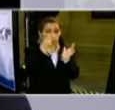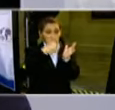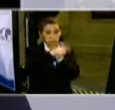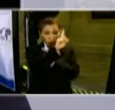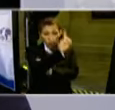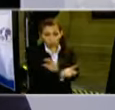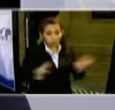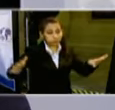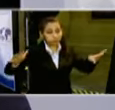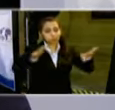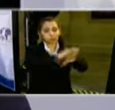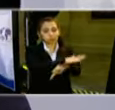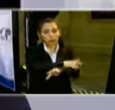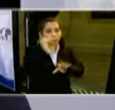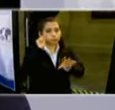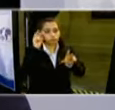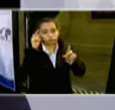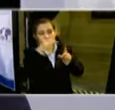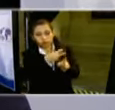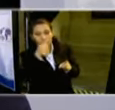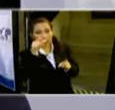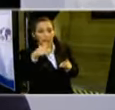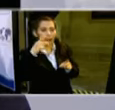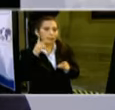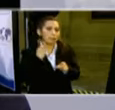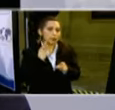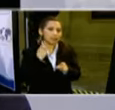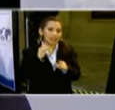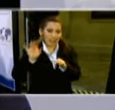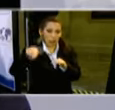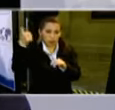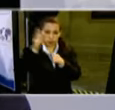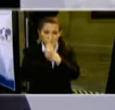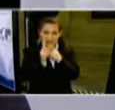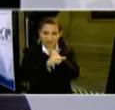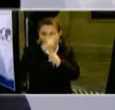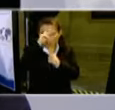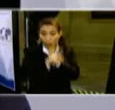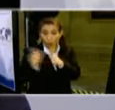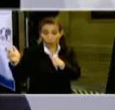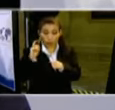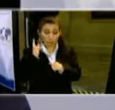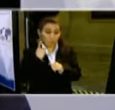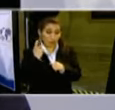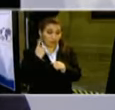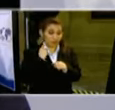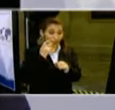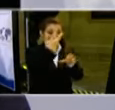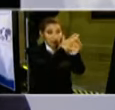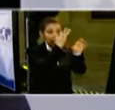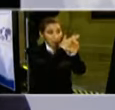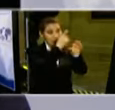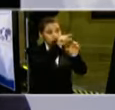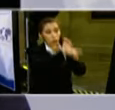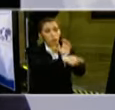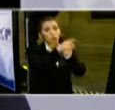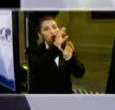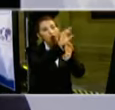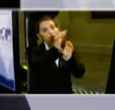se modificaron las perspectivas de la política exterior mexicana cuando la política exterior norteamericana se dirigió de